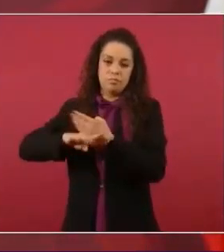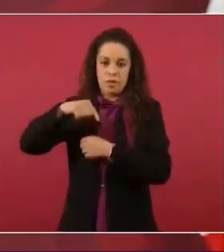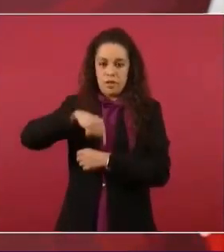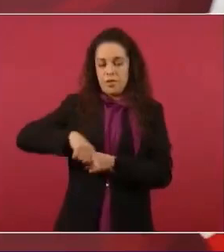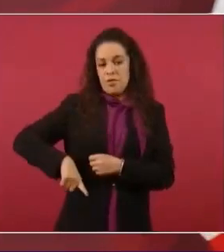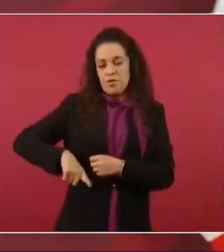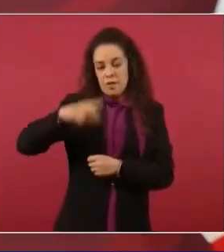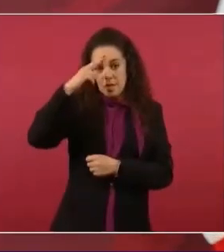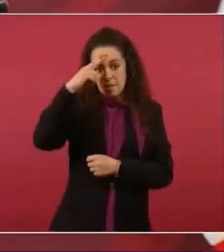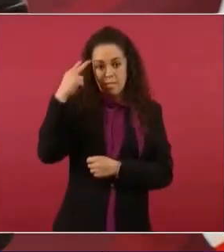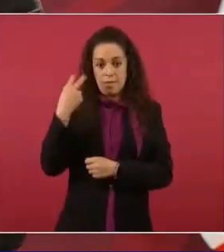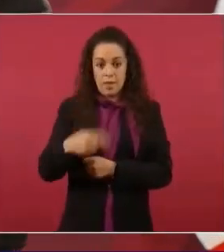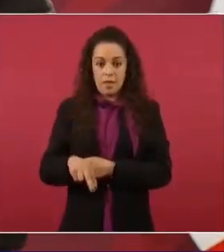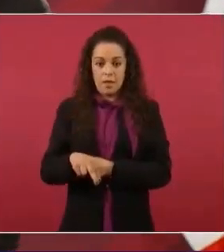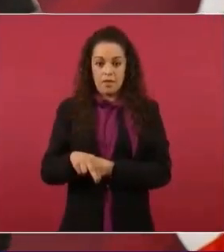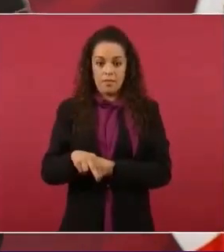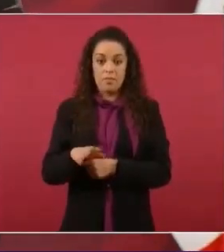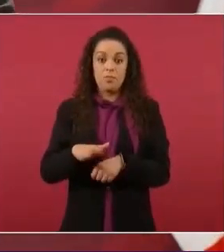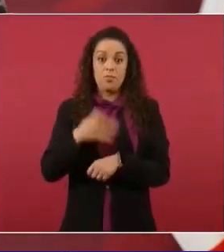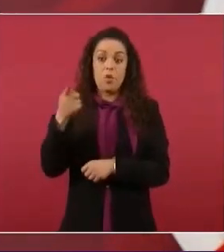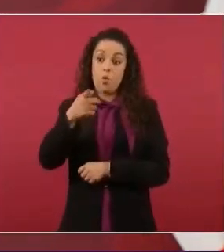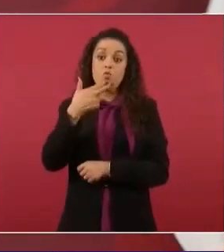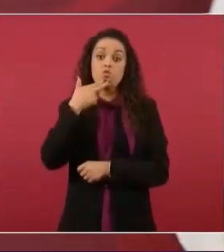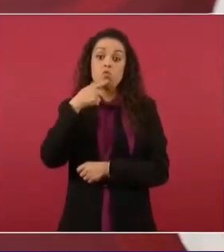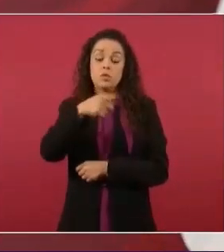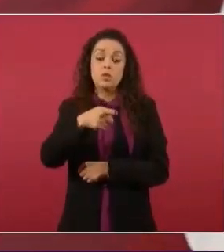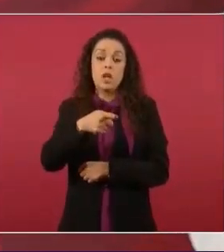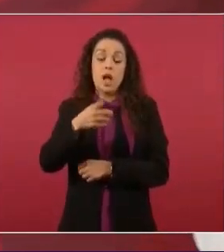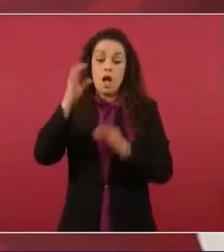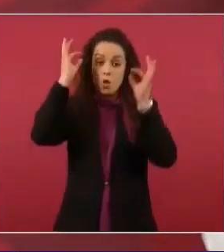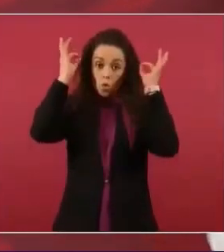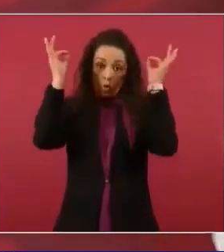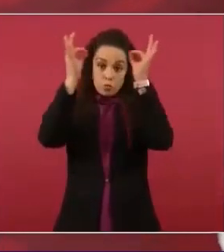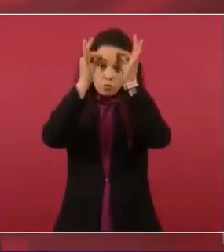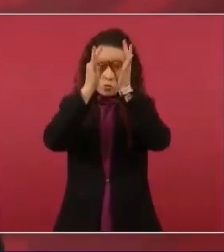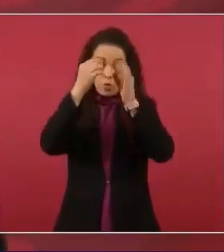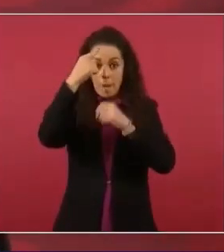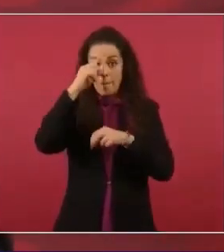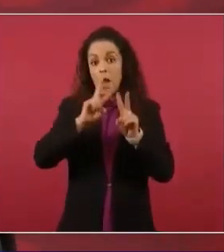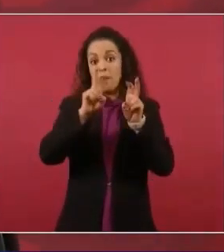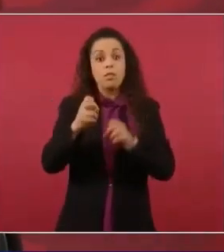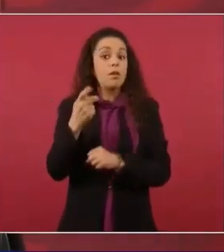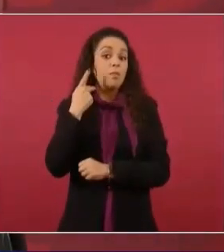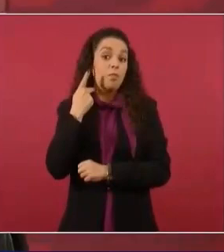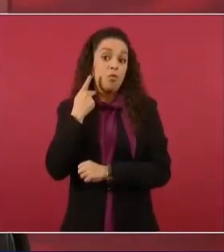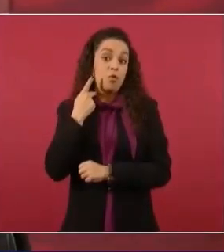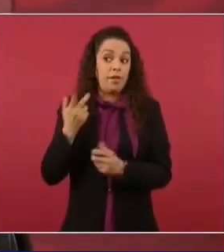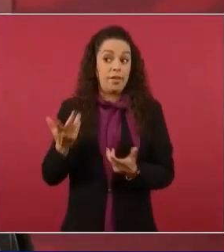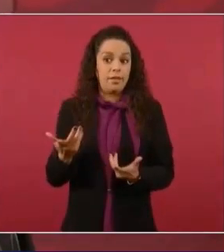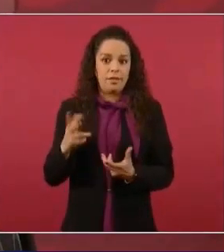que está utilizando los consulados con fines políticos.